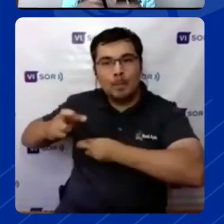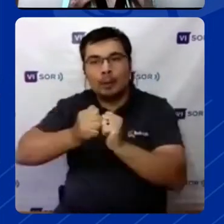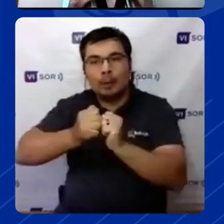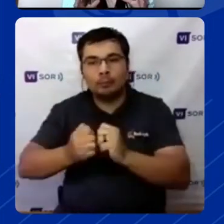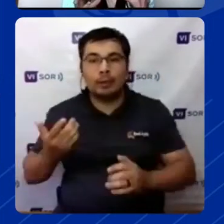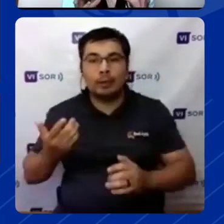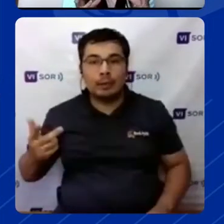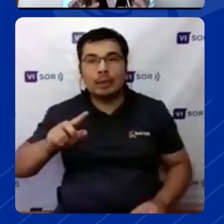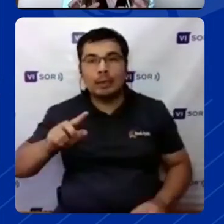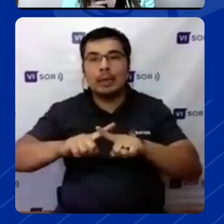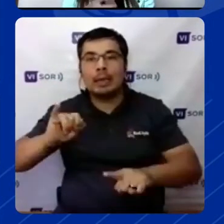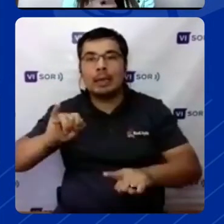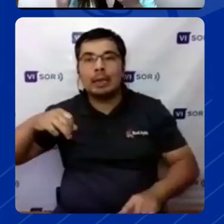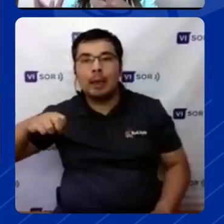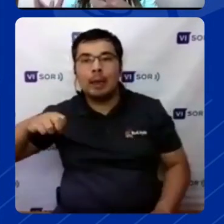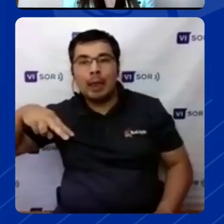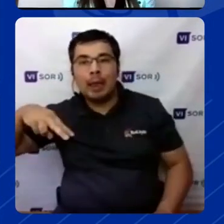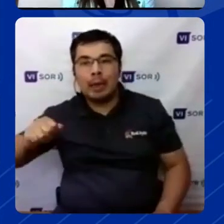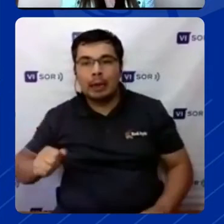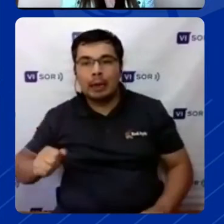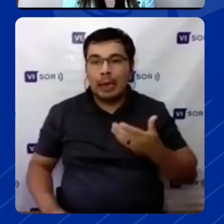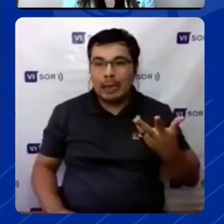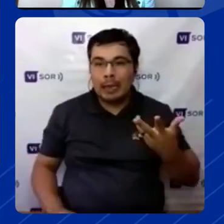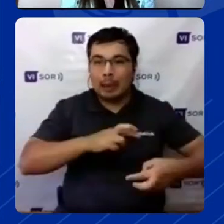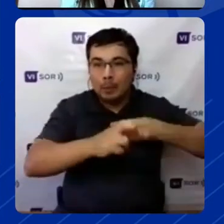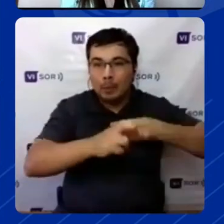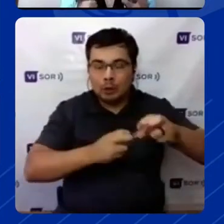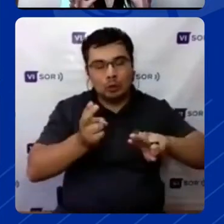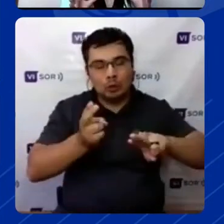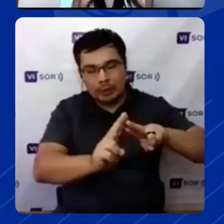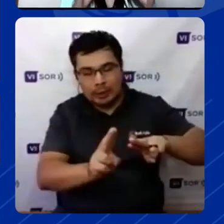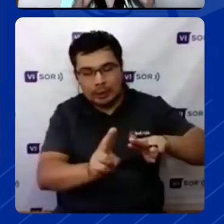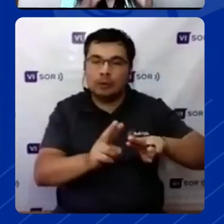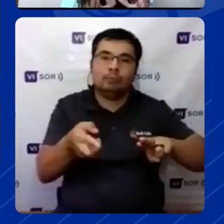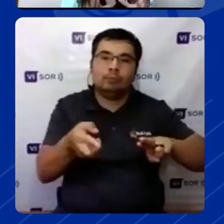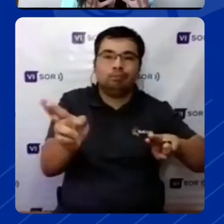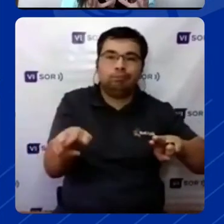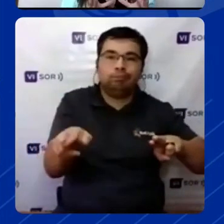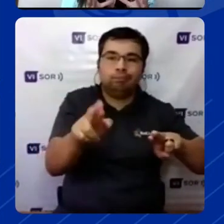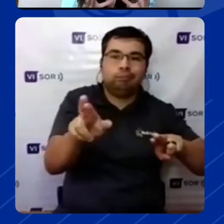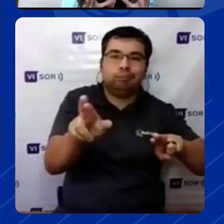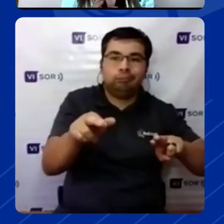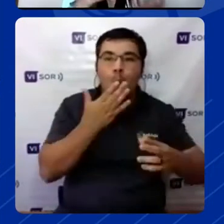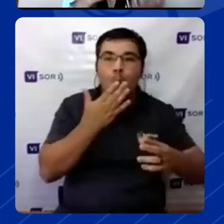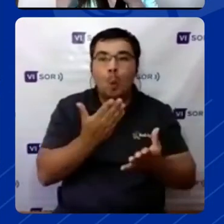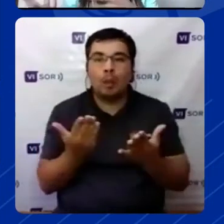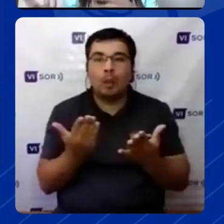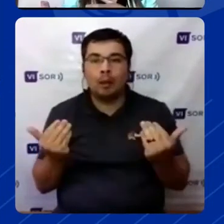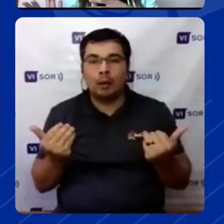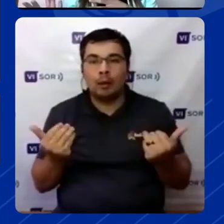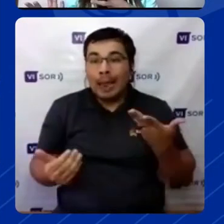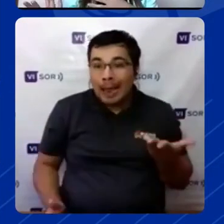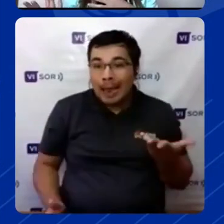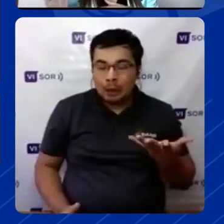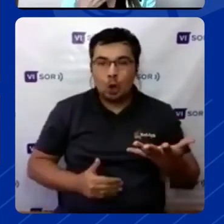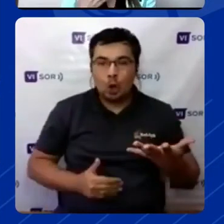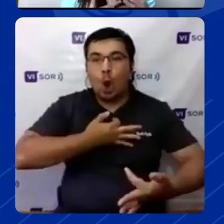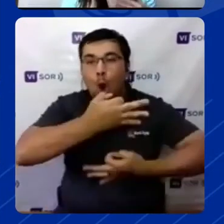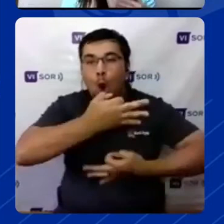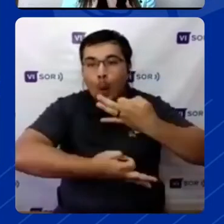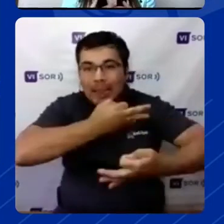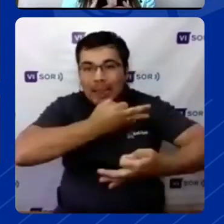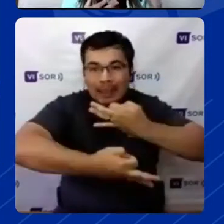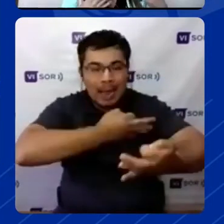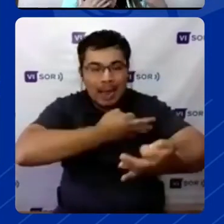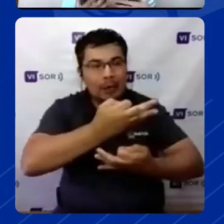Jimena, este proceso se hace las veces que sea necesario. Sí, estos comentarios se envían a adaptación y la nueva